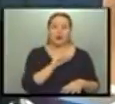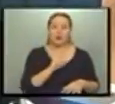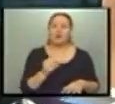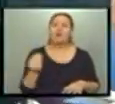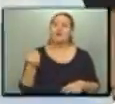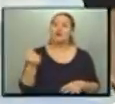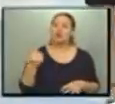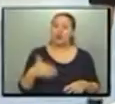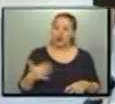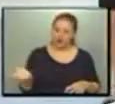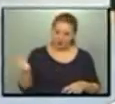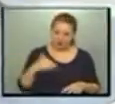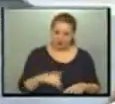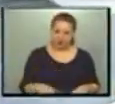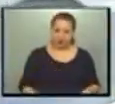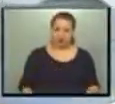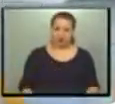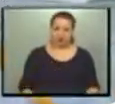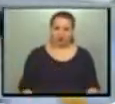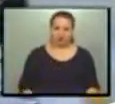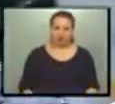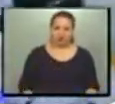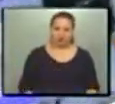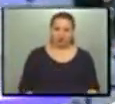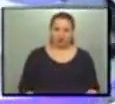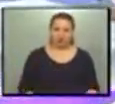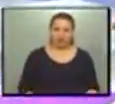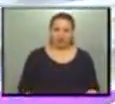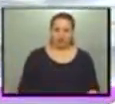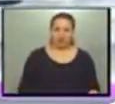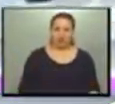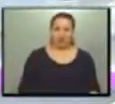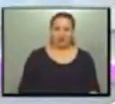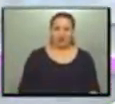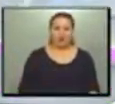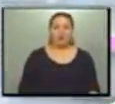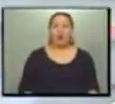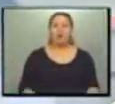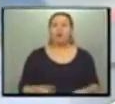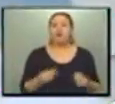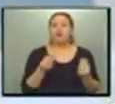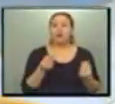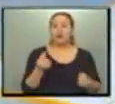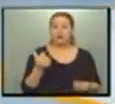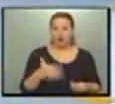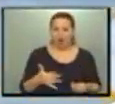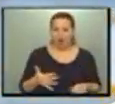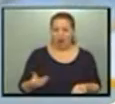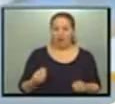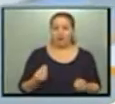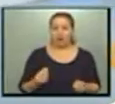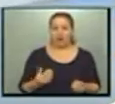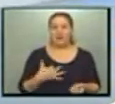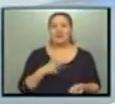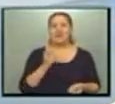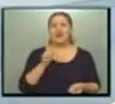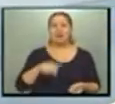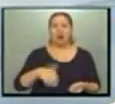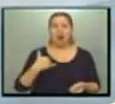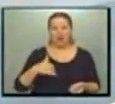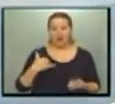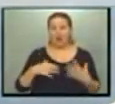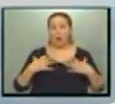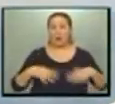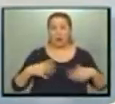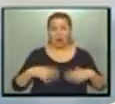acompañás, Gorodish? Dale, vamos. Venga, vamos para allá. El tema es por qué son tan caros. Sabemos, Gorodish, que en la Argentina vestirse la